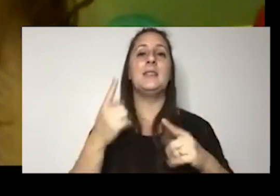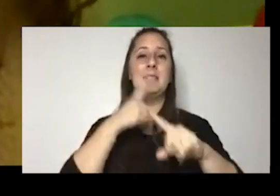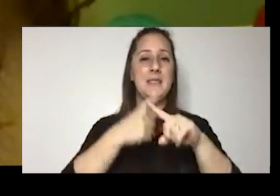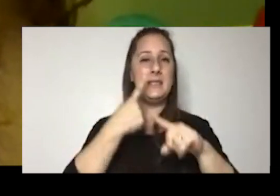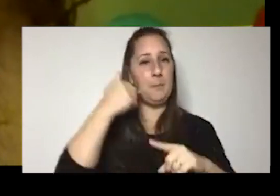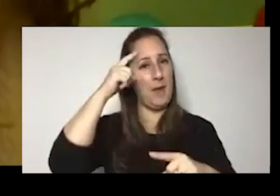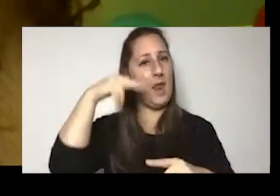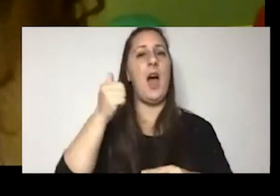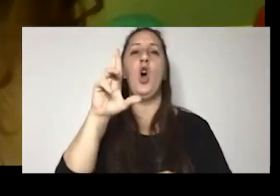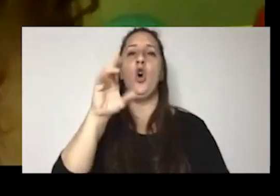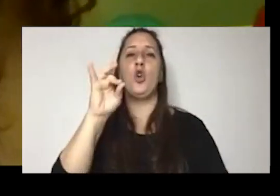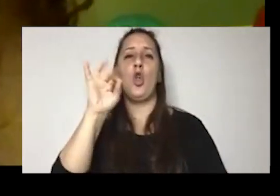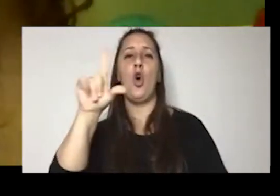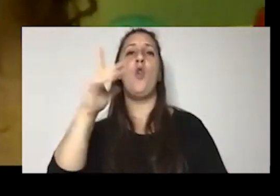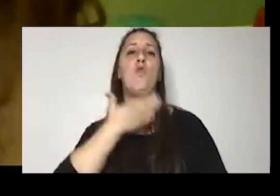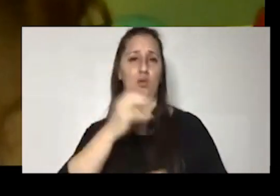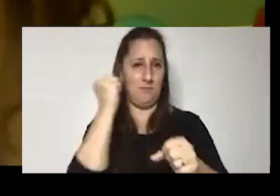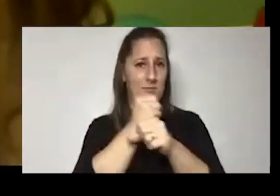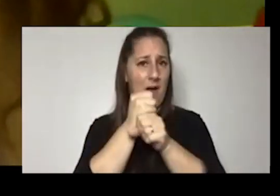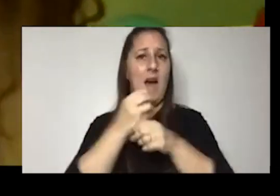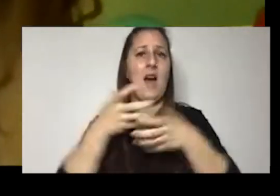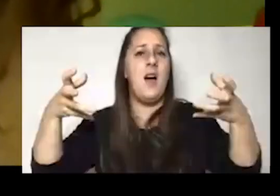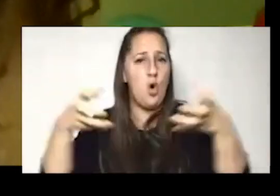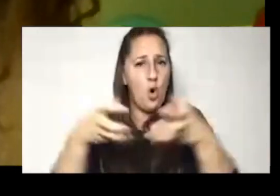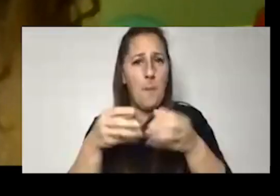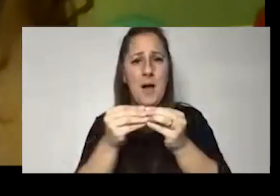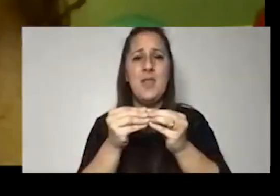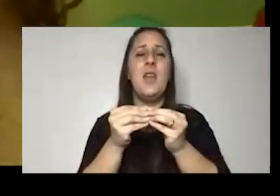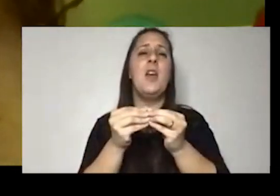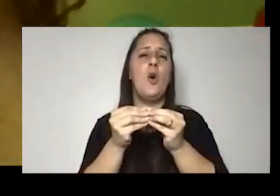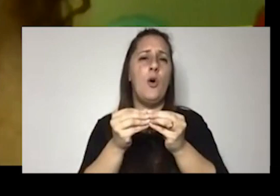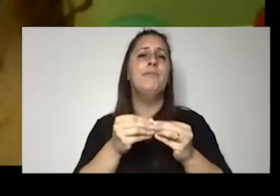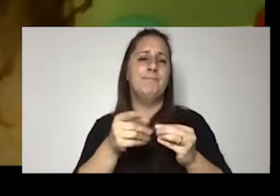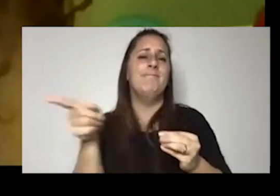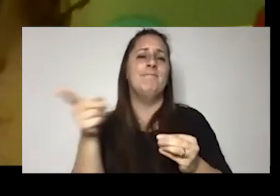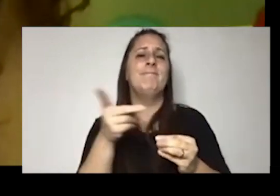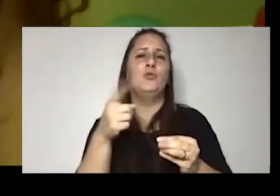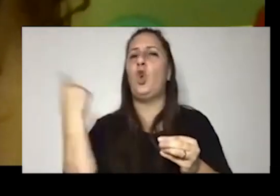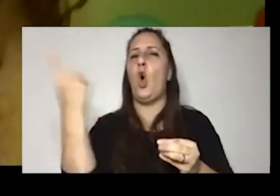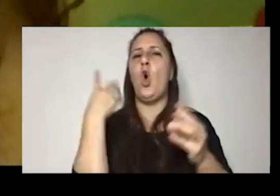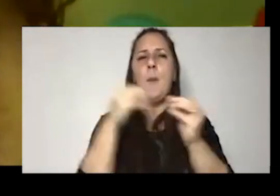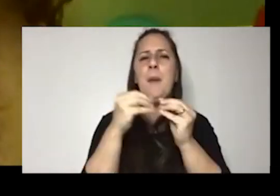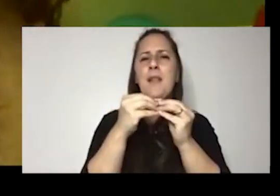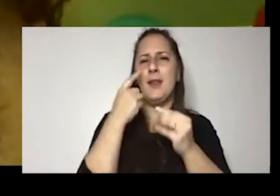trabajo que hacen también con todos nuestros compañeros, se sienten súper identificados ellos con Jimena y con Rodolfo, realmente hacen un trabajo